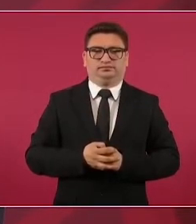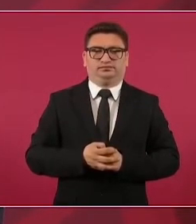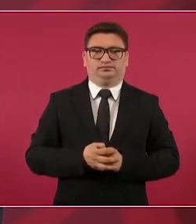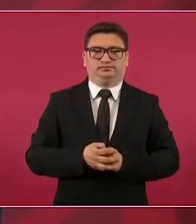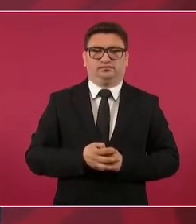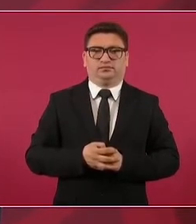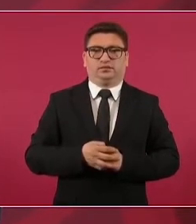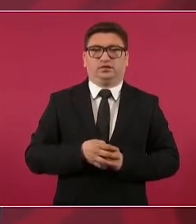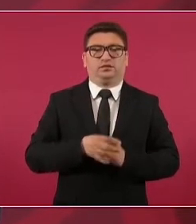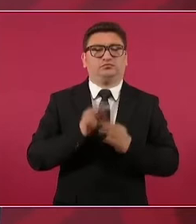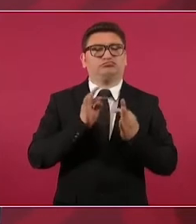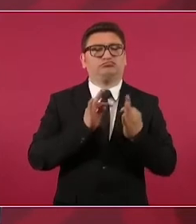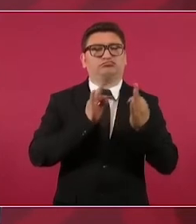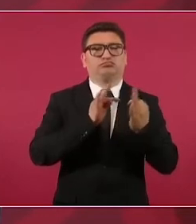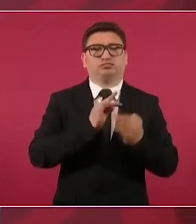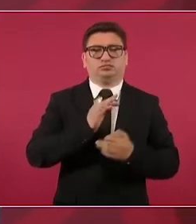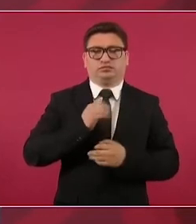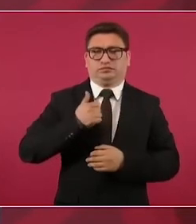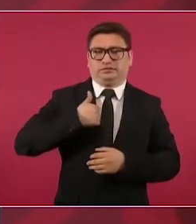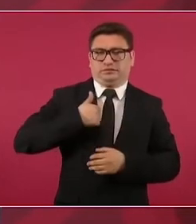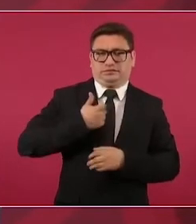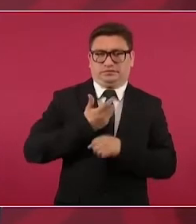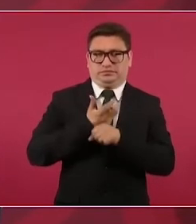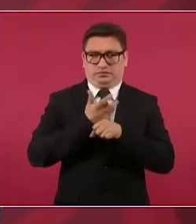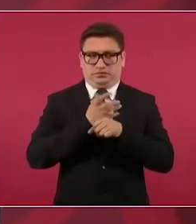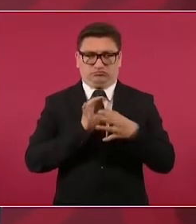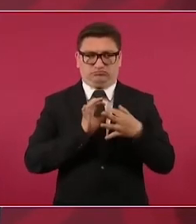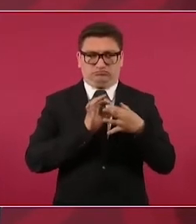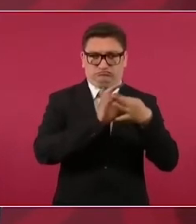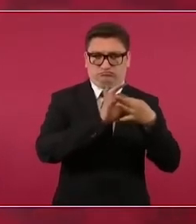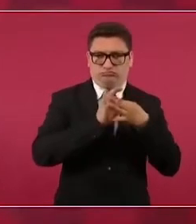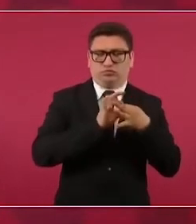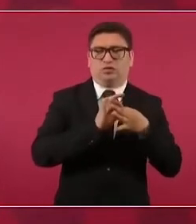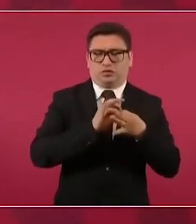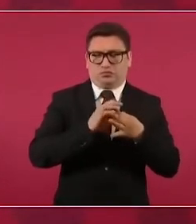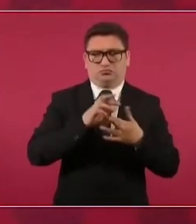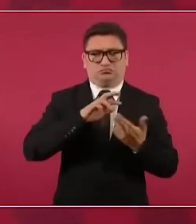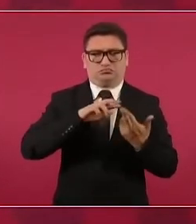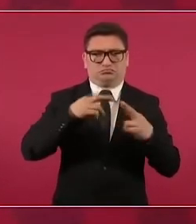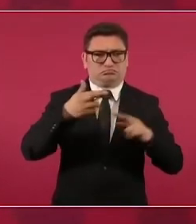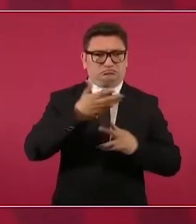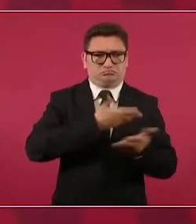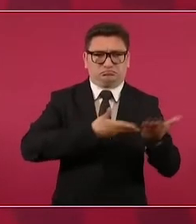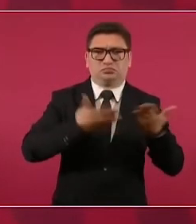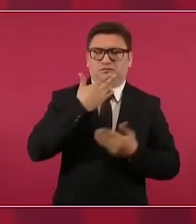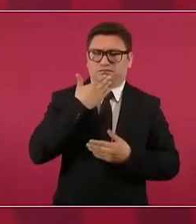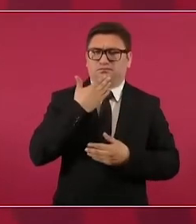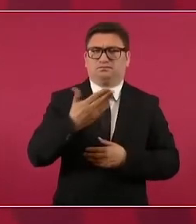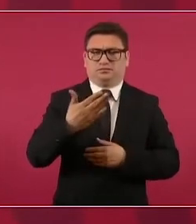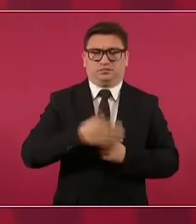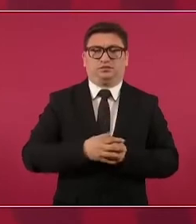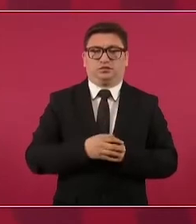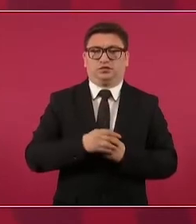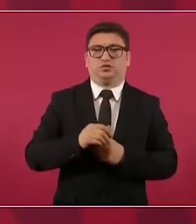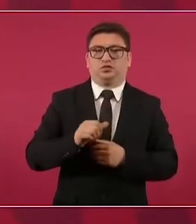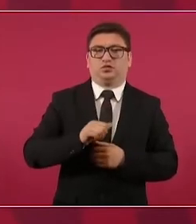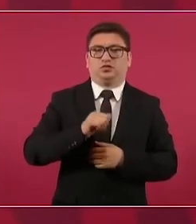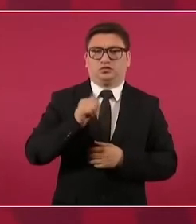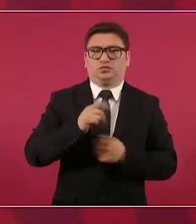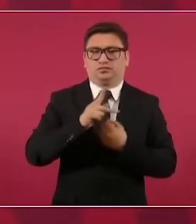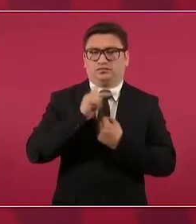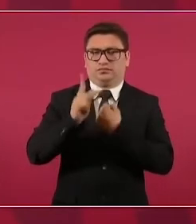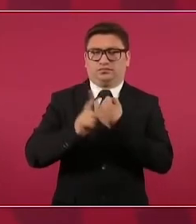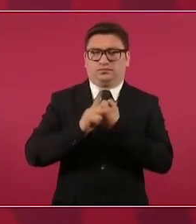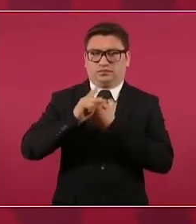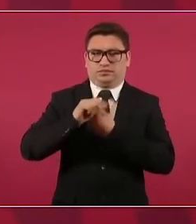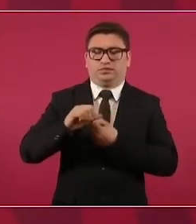con Canadá y con Estados Unidos, y también con muy buenas relaciones con los países de América